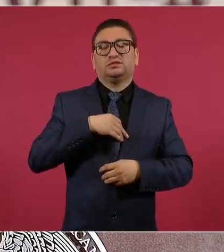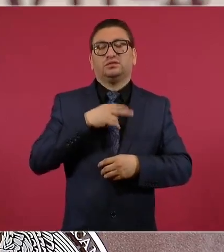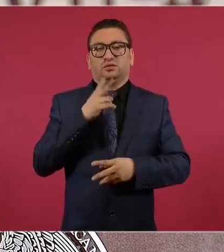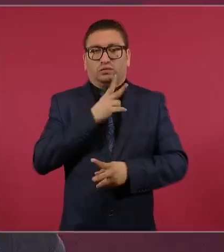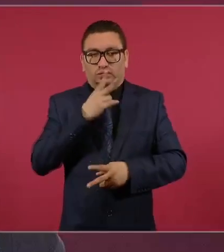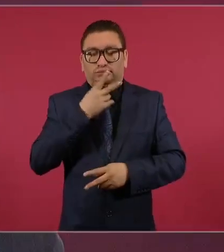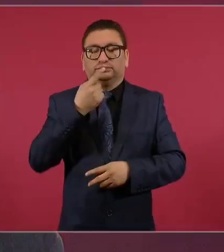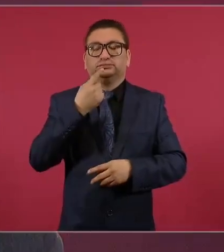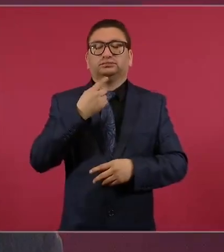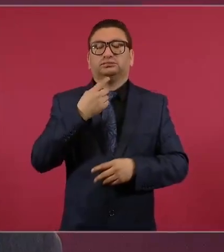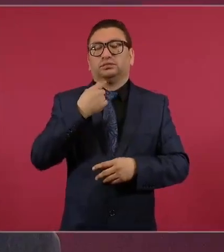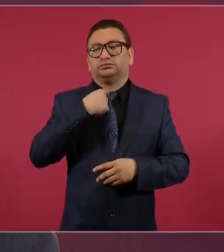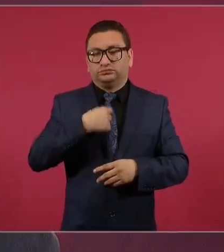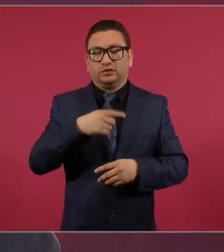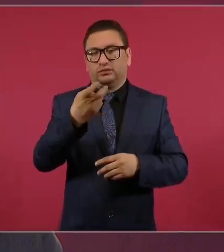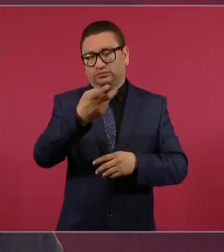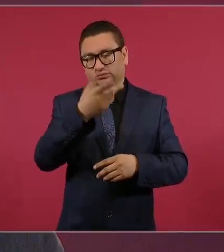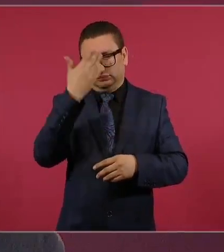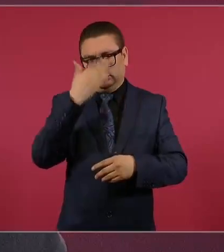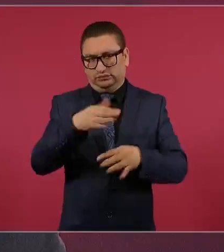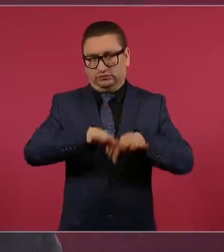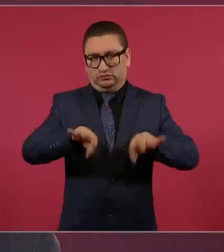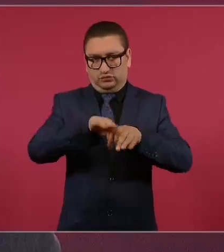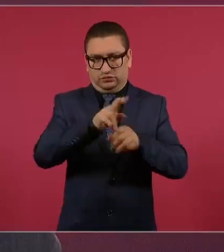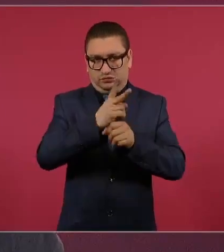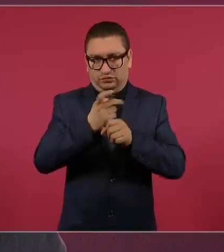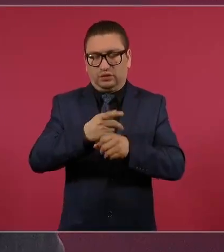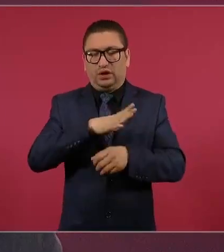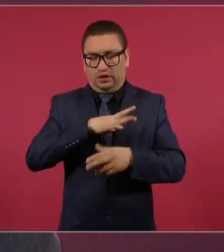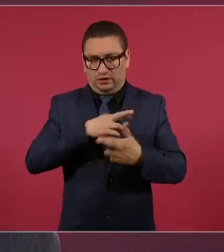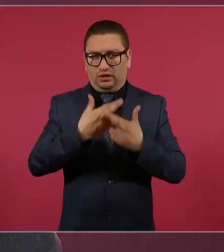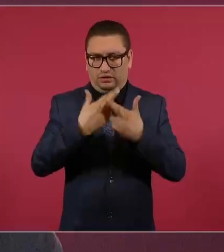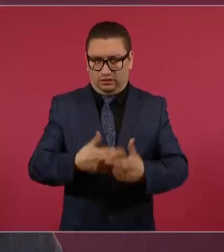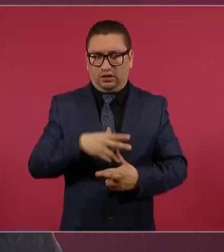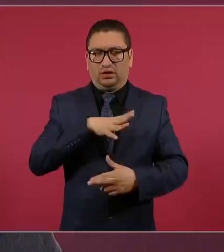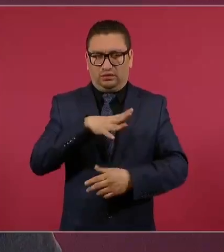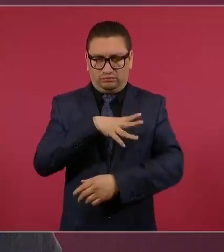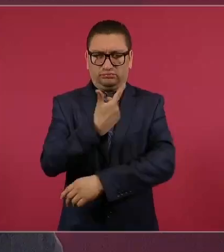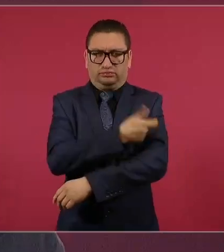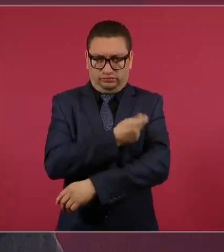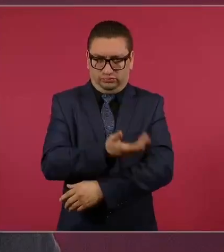respiratorias altas, y por eso invitar a la población que están las vacunas disponibles,